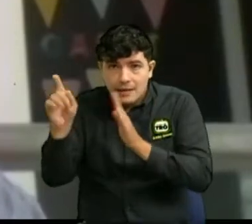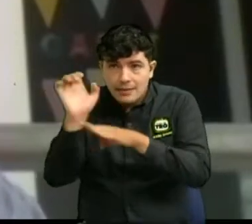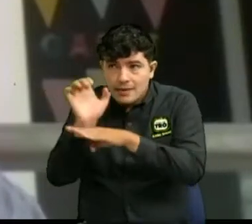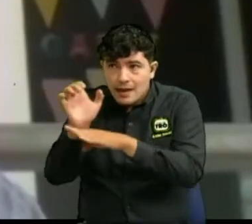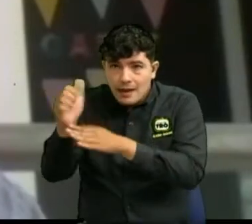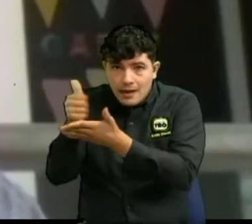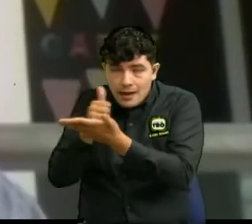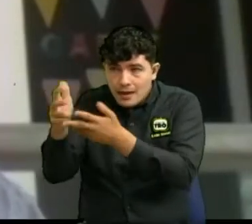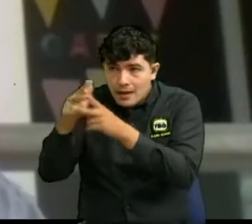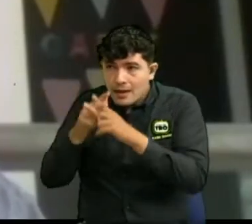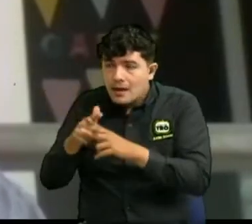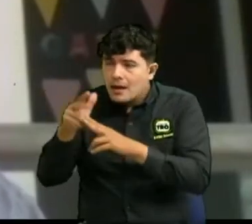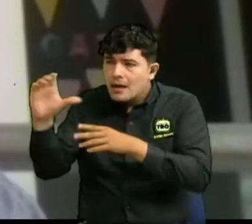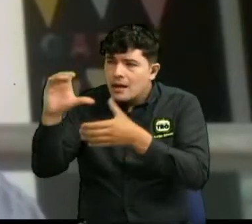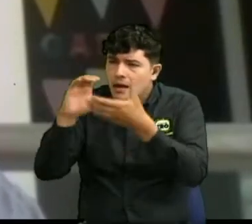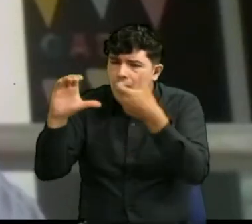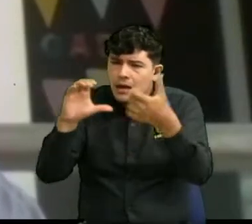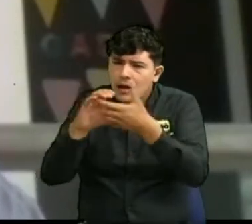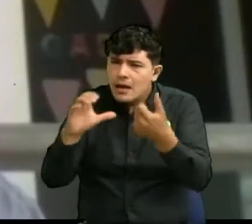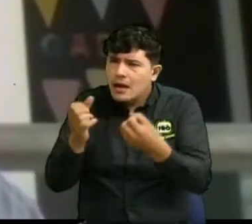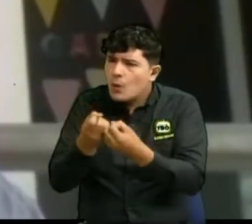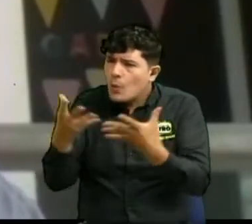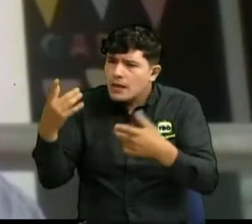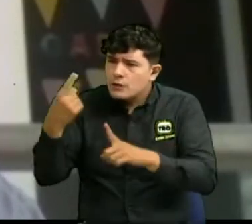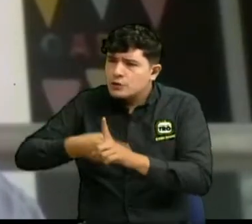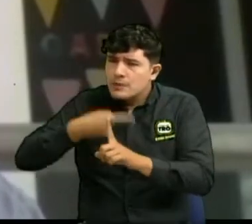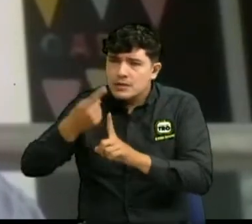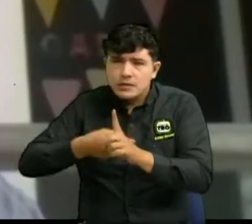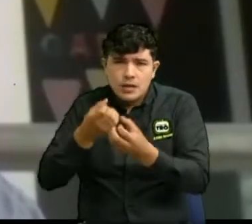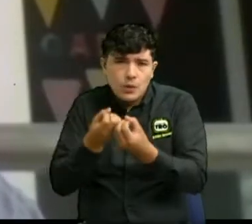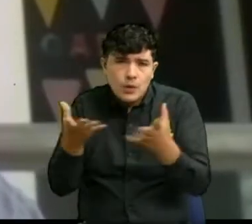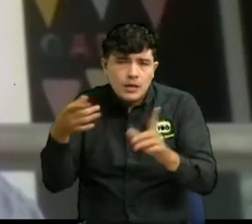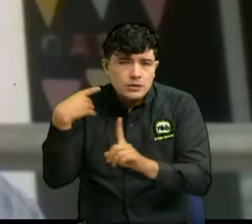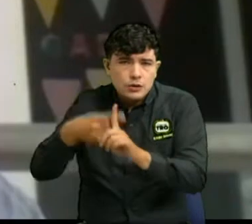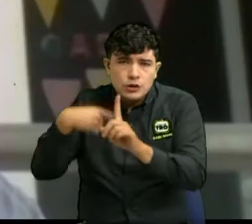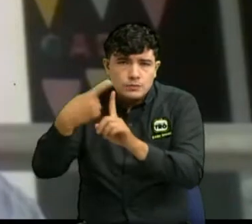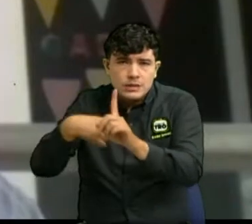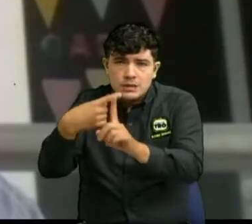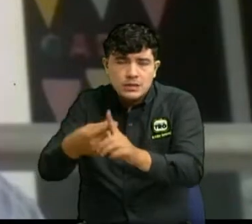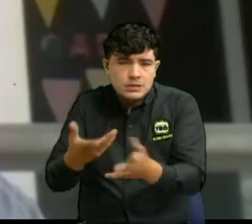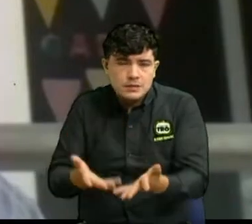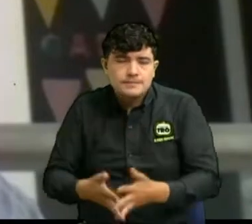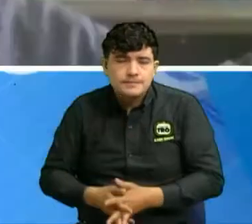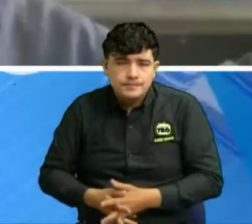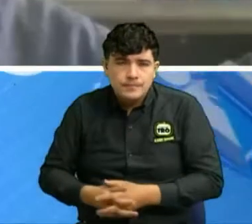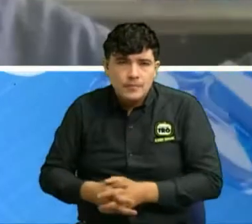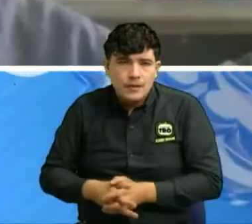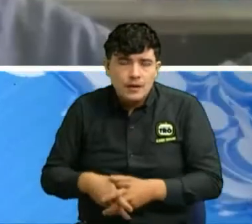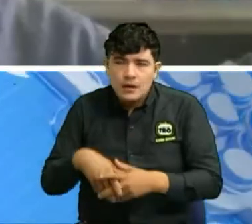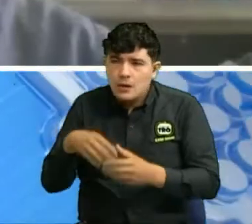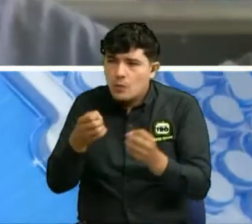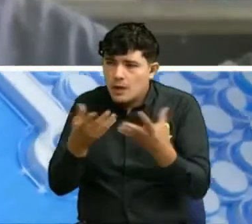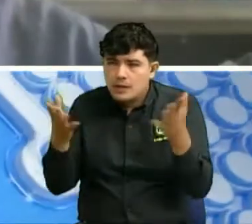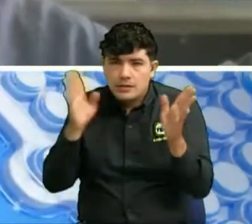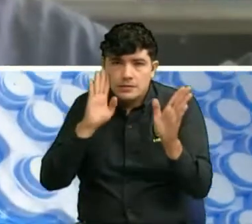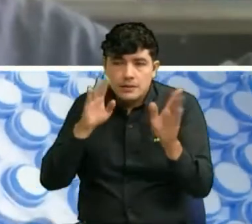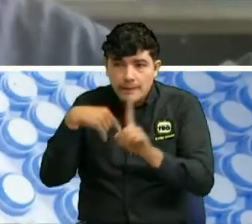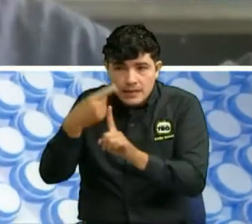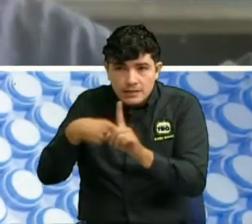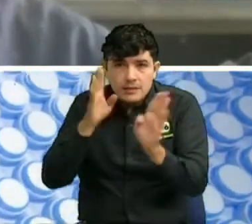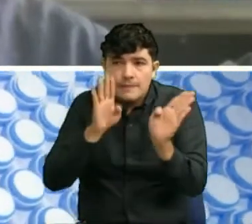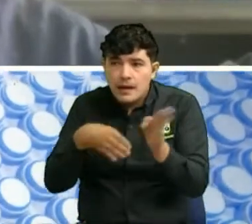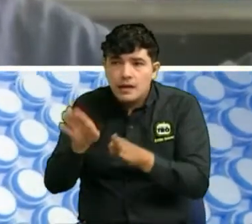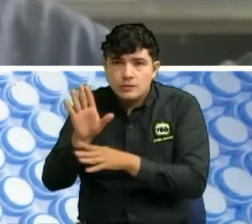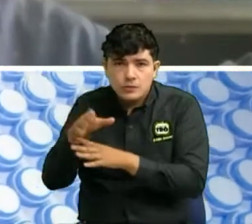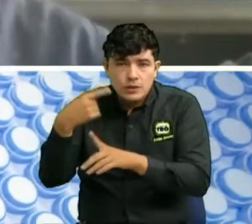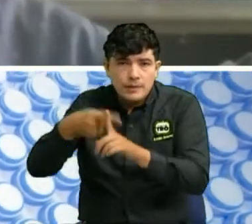crédito a cuántas cuotas fue... ¿Diferirlo? Planeado, diferido, y para saber cuánto le falta